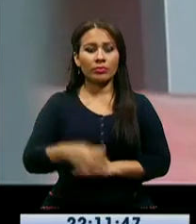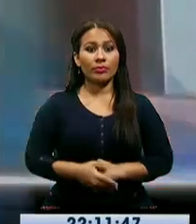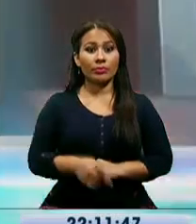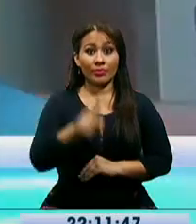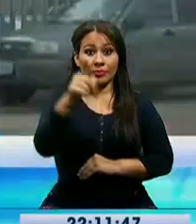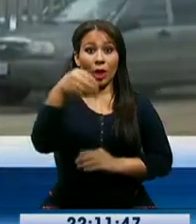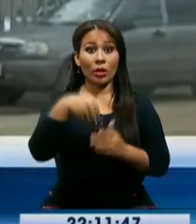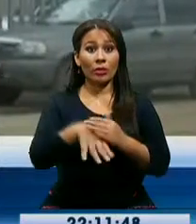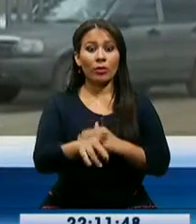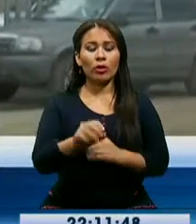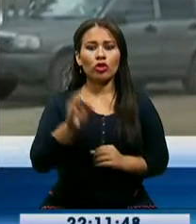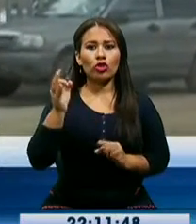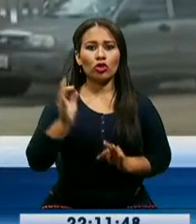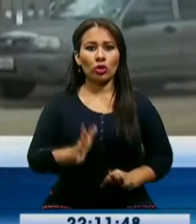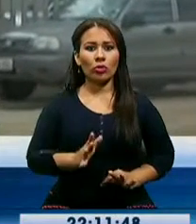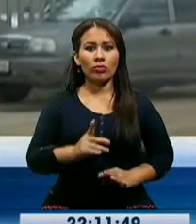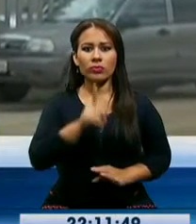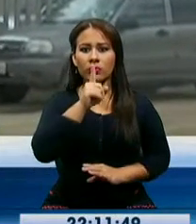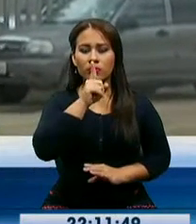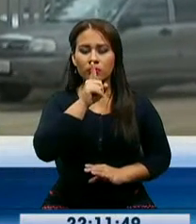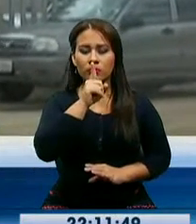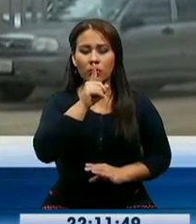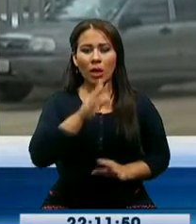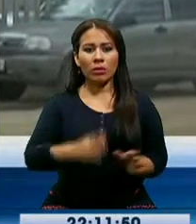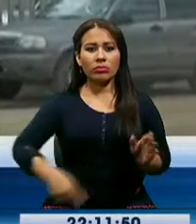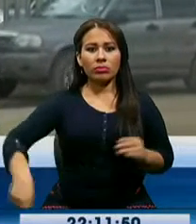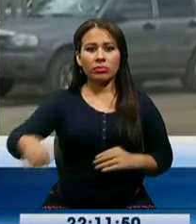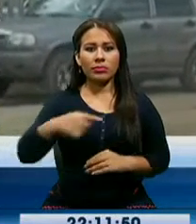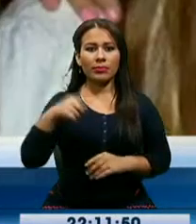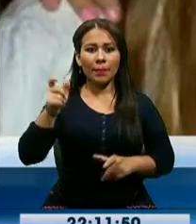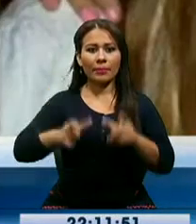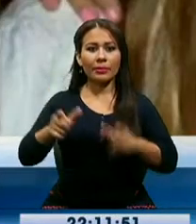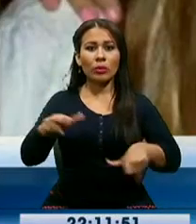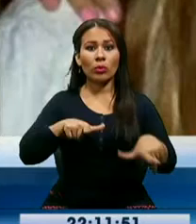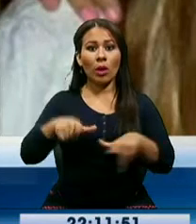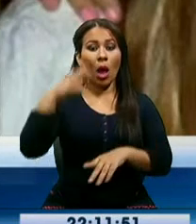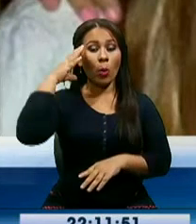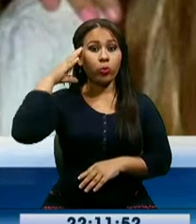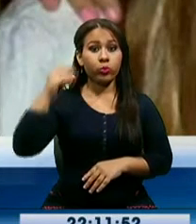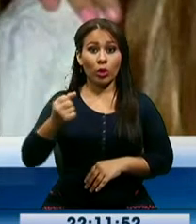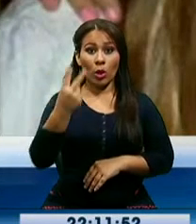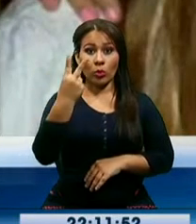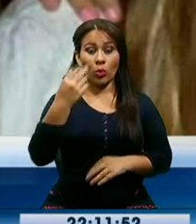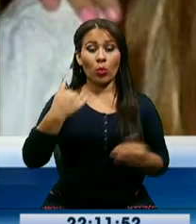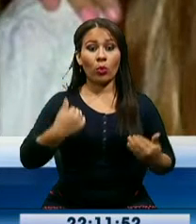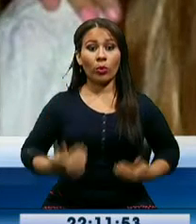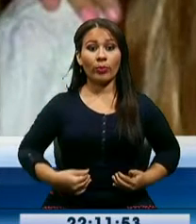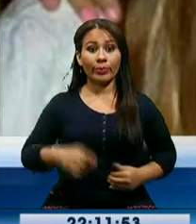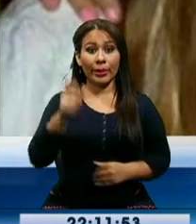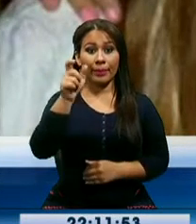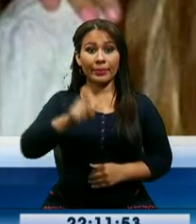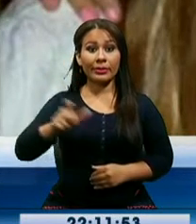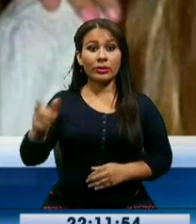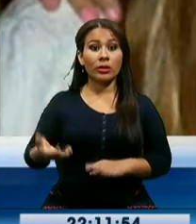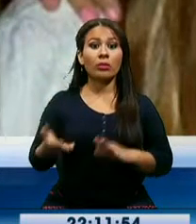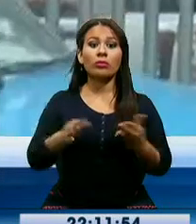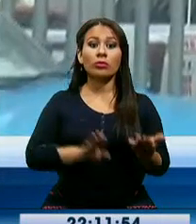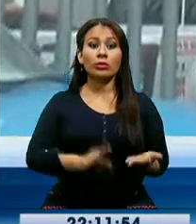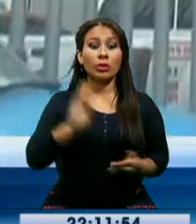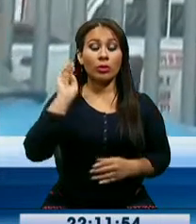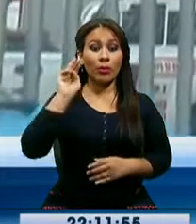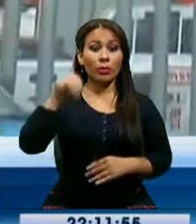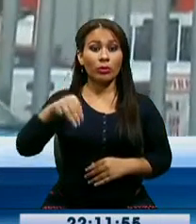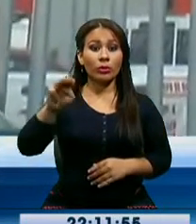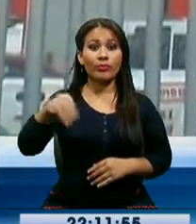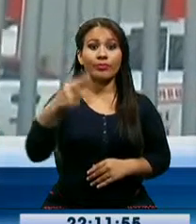En medio de un total hermetismo, llegaron al Centro de Investigación Forense de la capital Azuaya los cuerpos de las dos jóvenes argentinas asesinadas en Montañita.